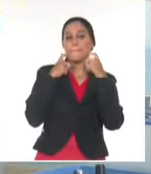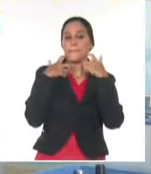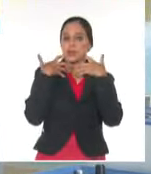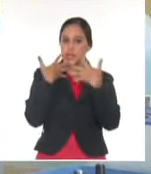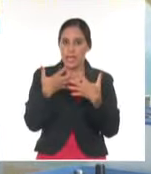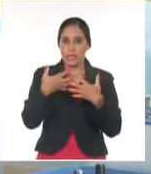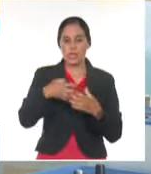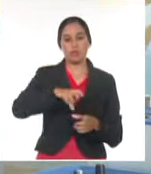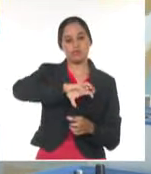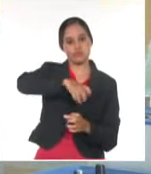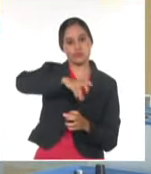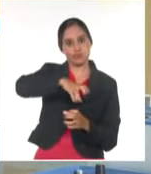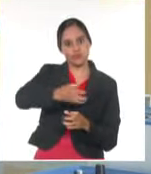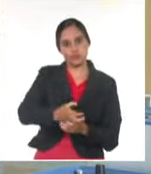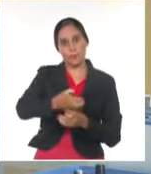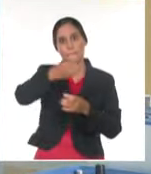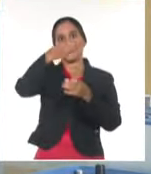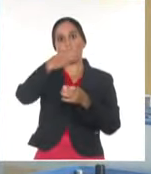Te da también